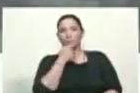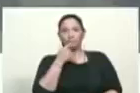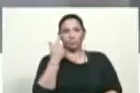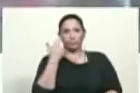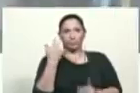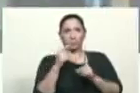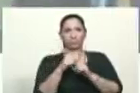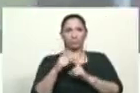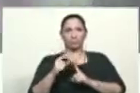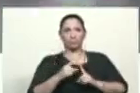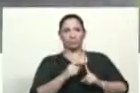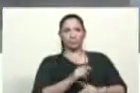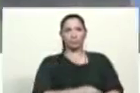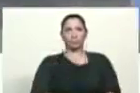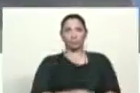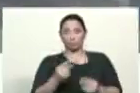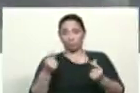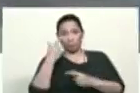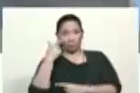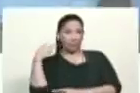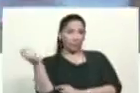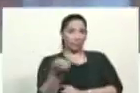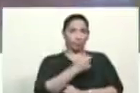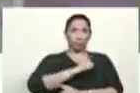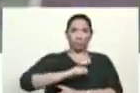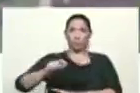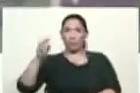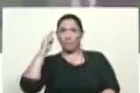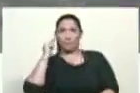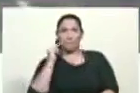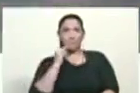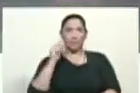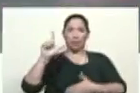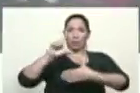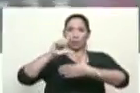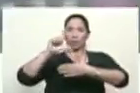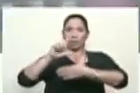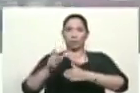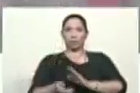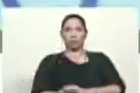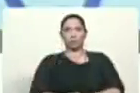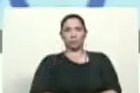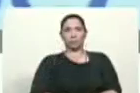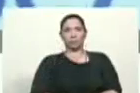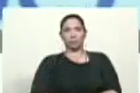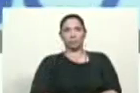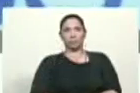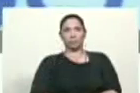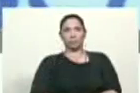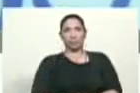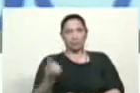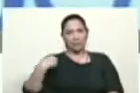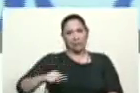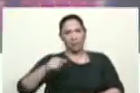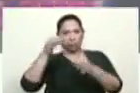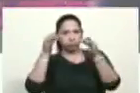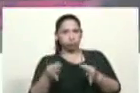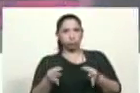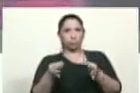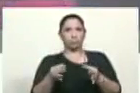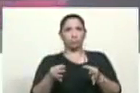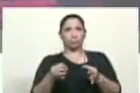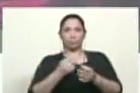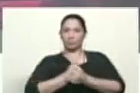¡Aleta que camina! ¡La espada de Bolívar por América Latina! Tengan la seguridad,